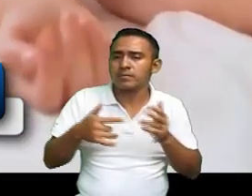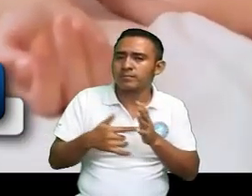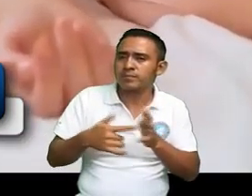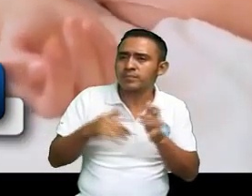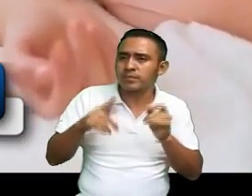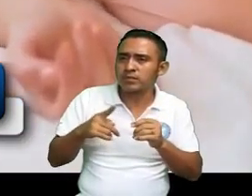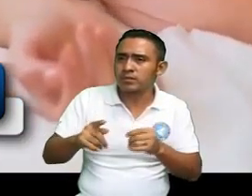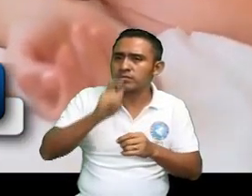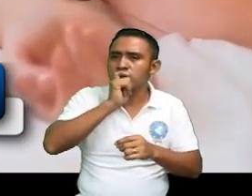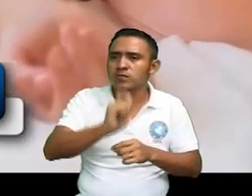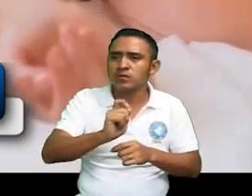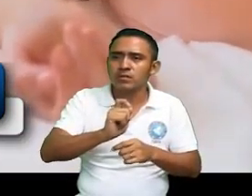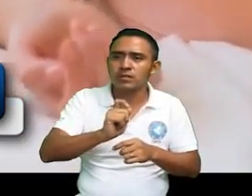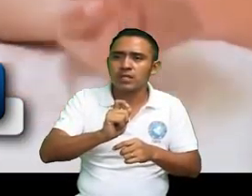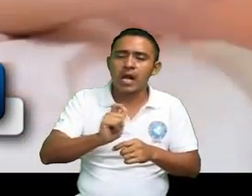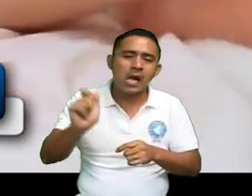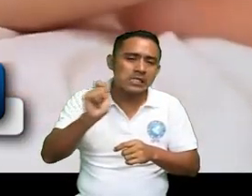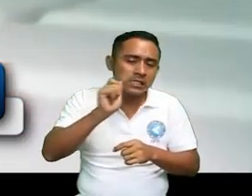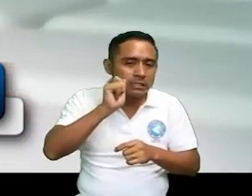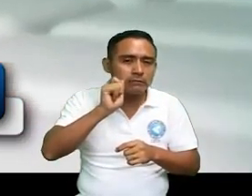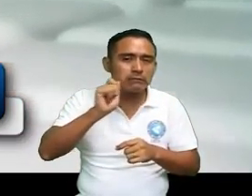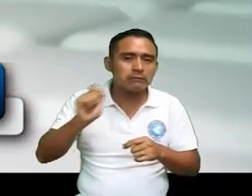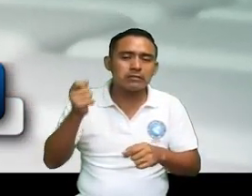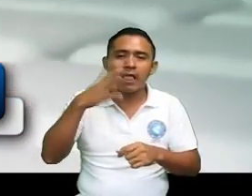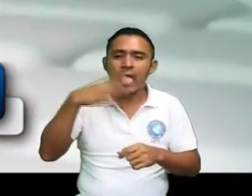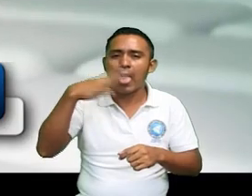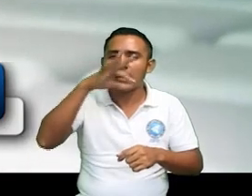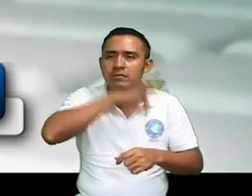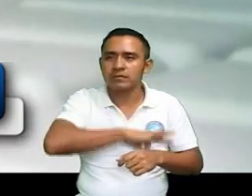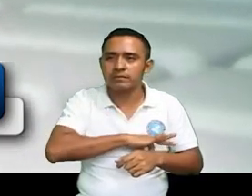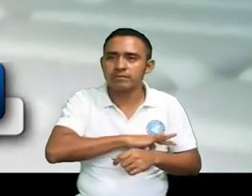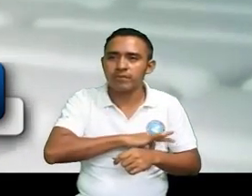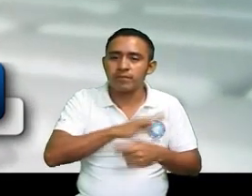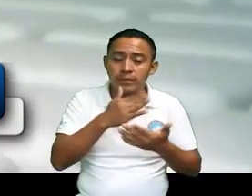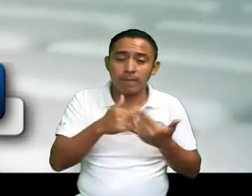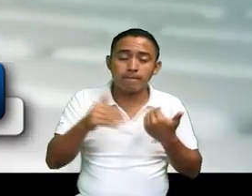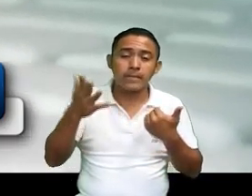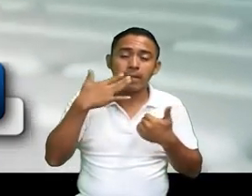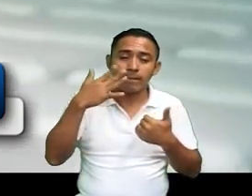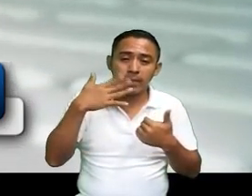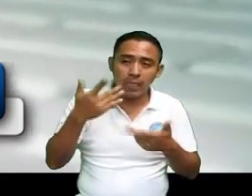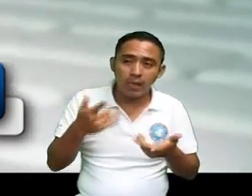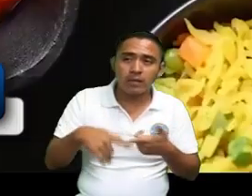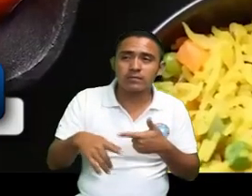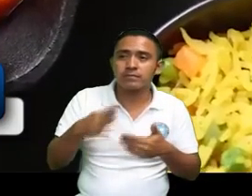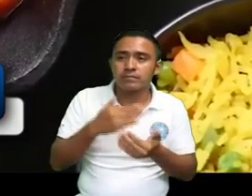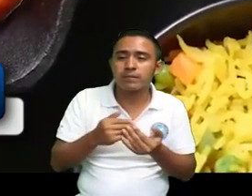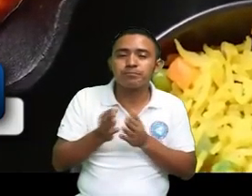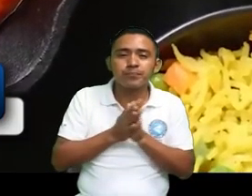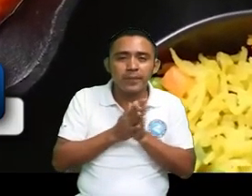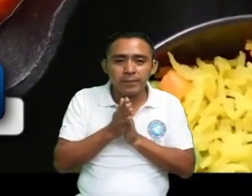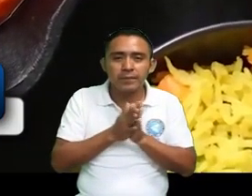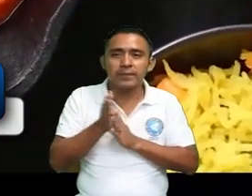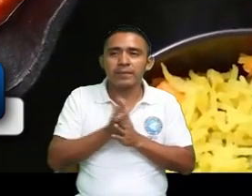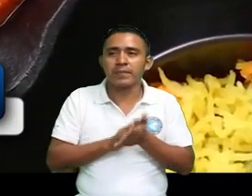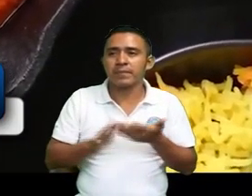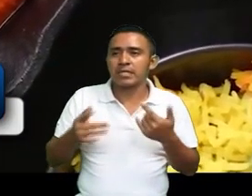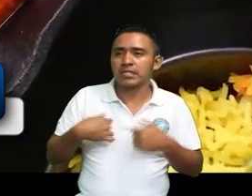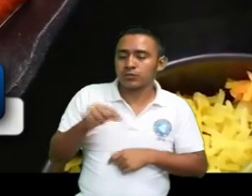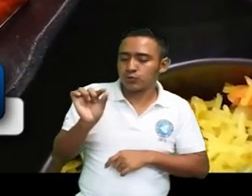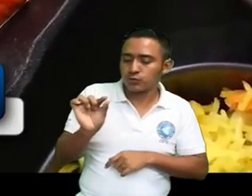son valientes porque comen chile y cada vez el chile entre más pica lo sienten más sabroso. Ya no son